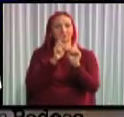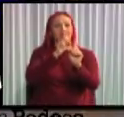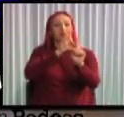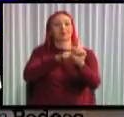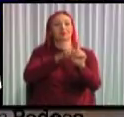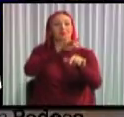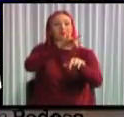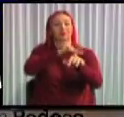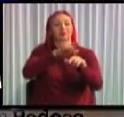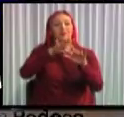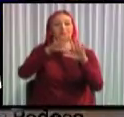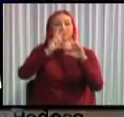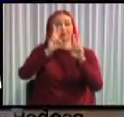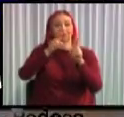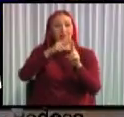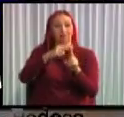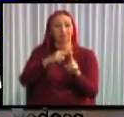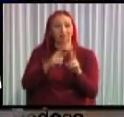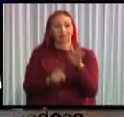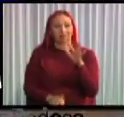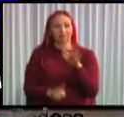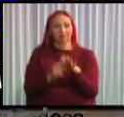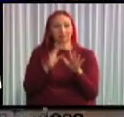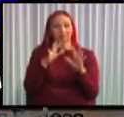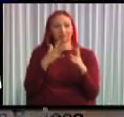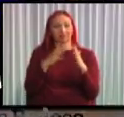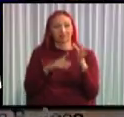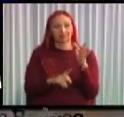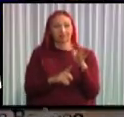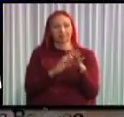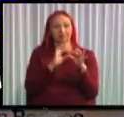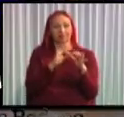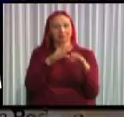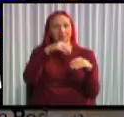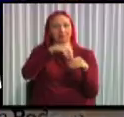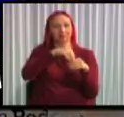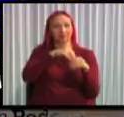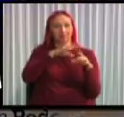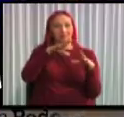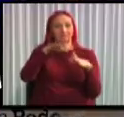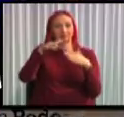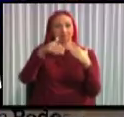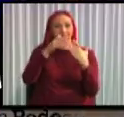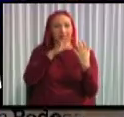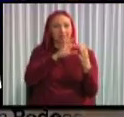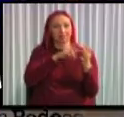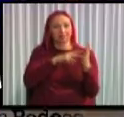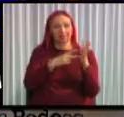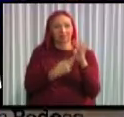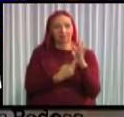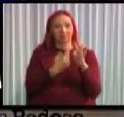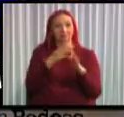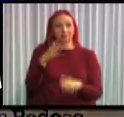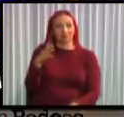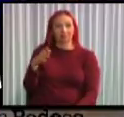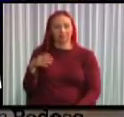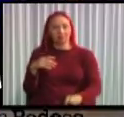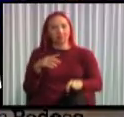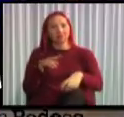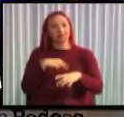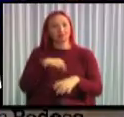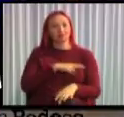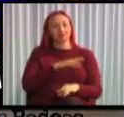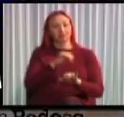le llaman a ese? Le llaman eso, que estábamos aquí, nos quedamos congelados todos. Ahora sí.